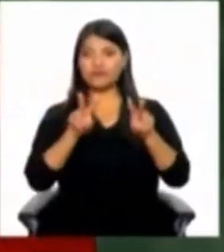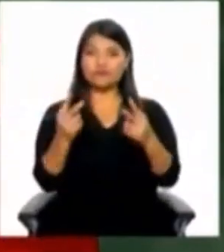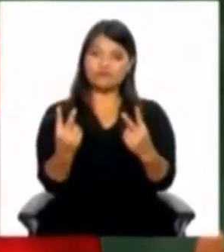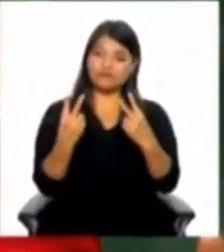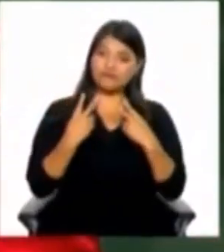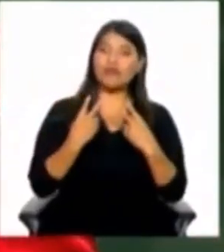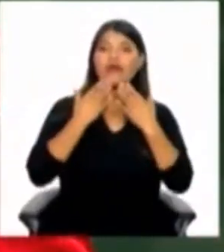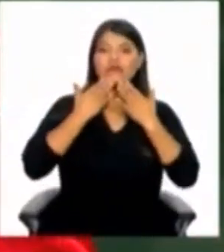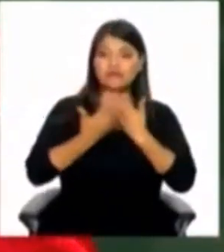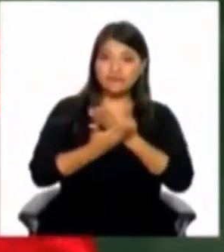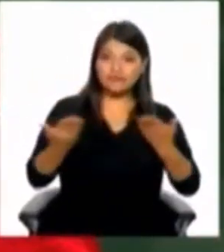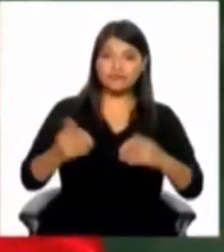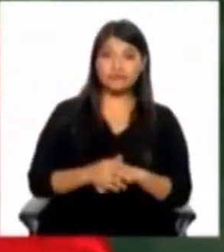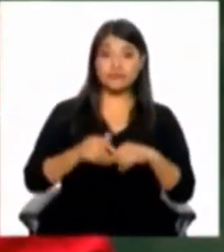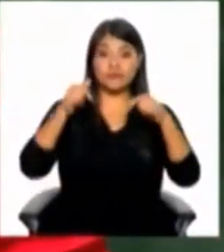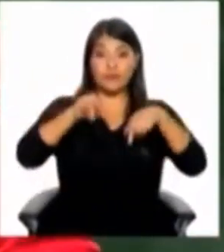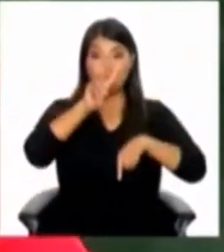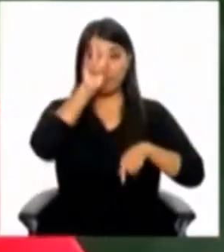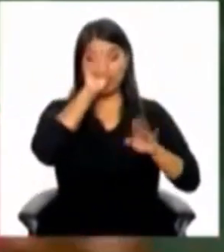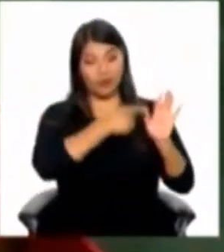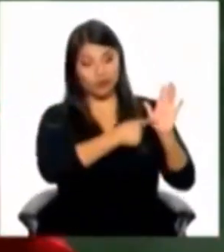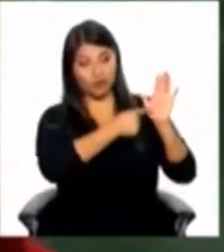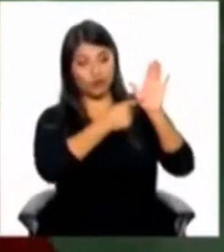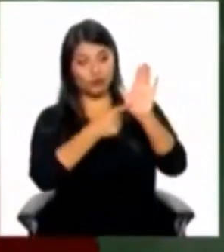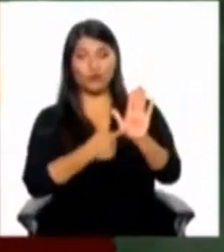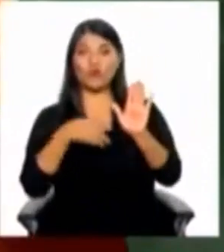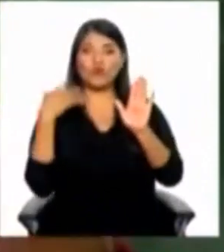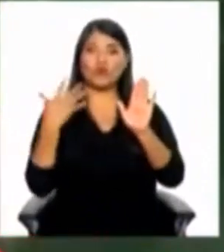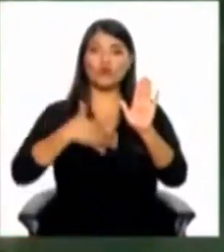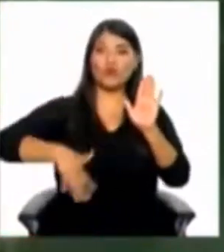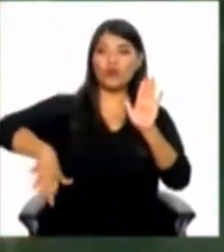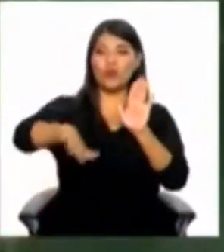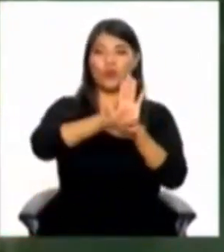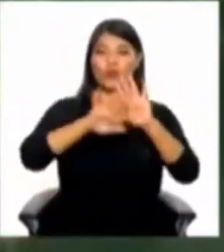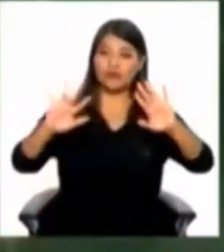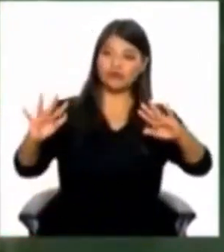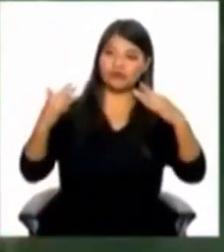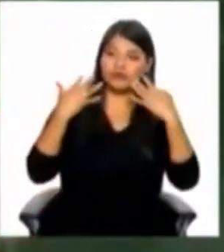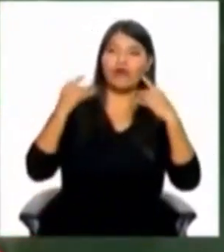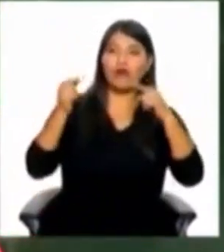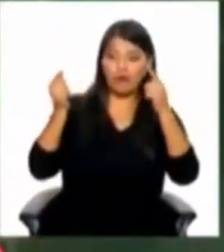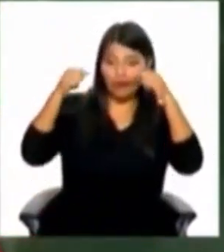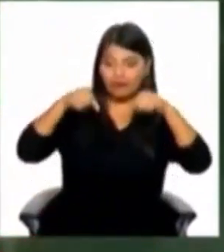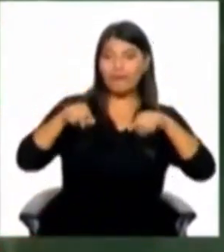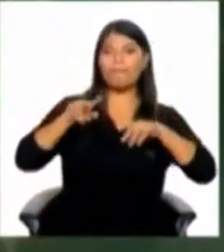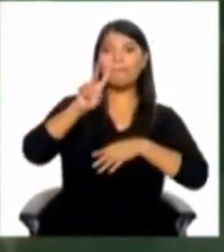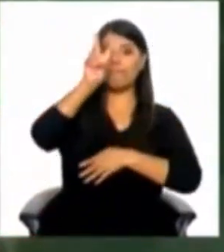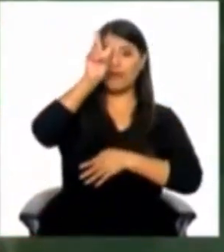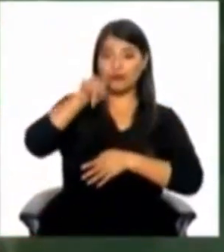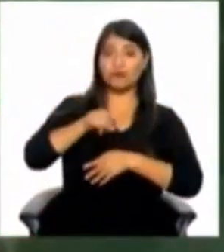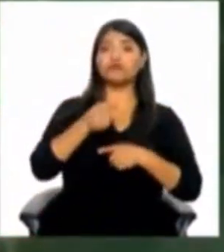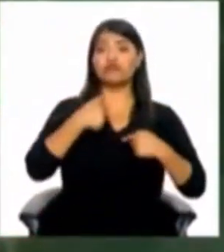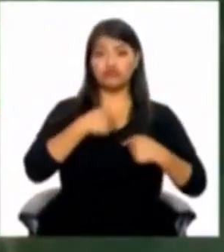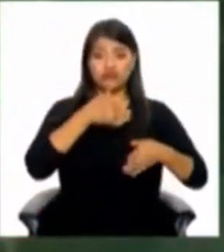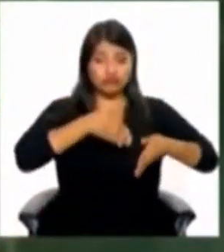nuevamente en el escenario mundial de la mano de los pueblos del mundo. Soy una mujer